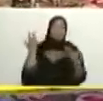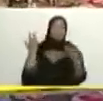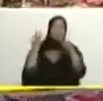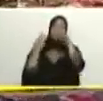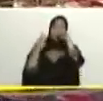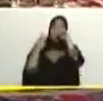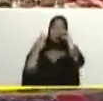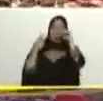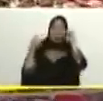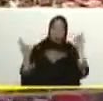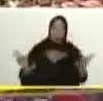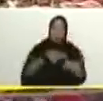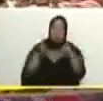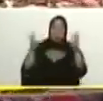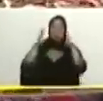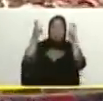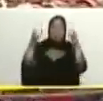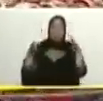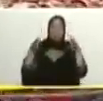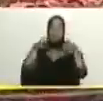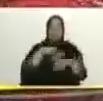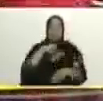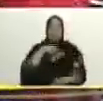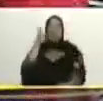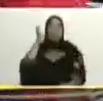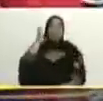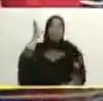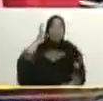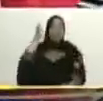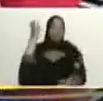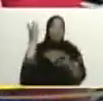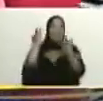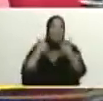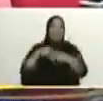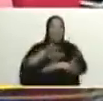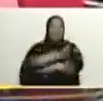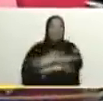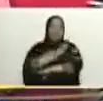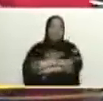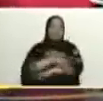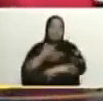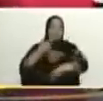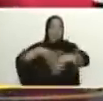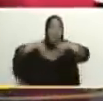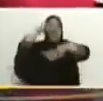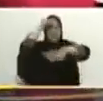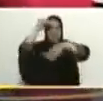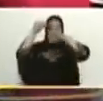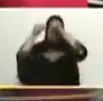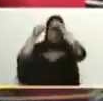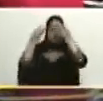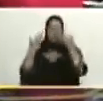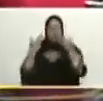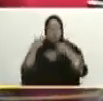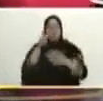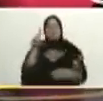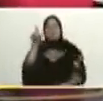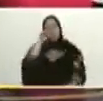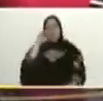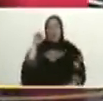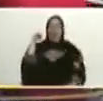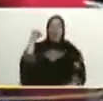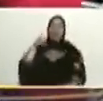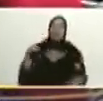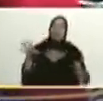¿Cuántas victorias? ¿Cuánta conciencia? ¿Cuánta moral? ¿Cuánto aprendizaje? 21 años